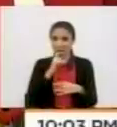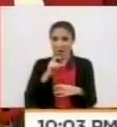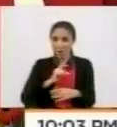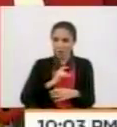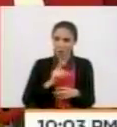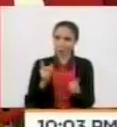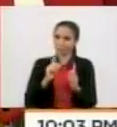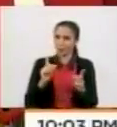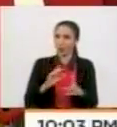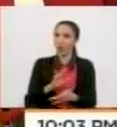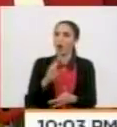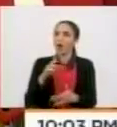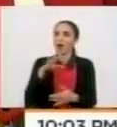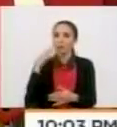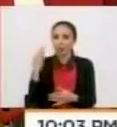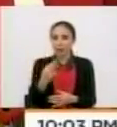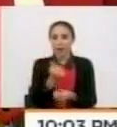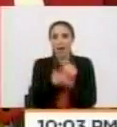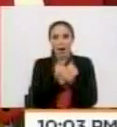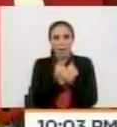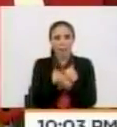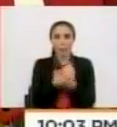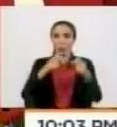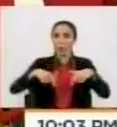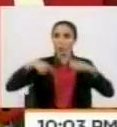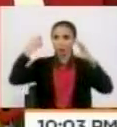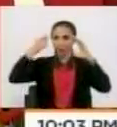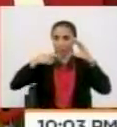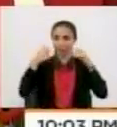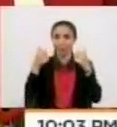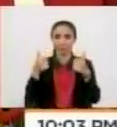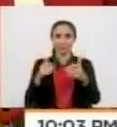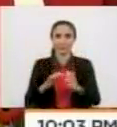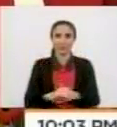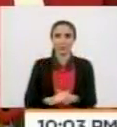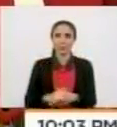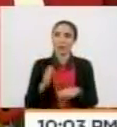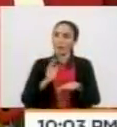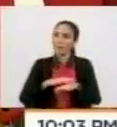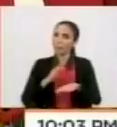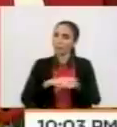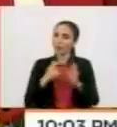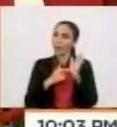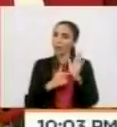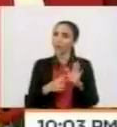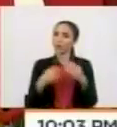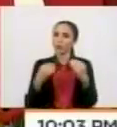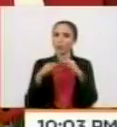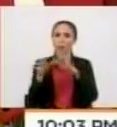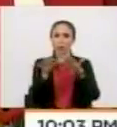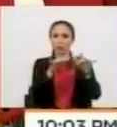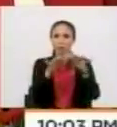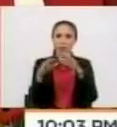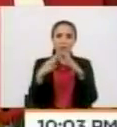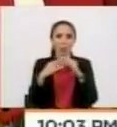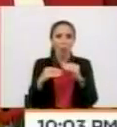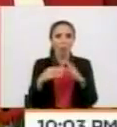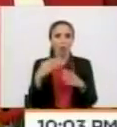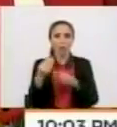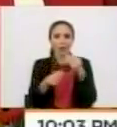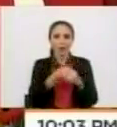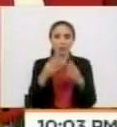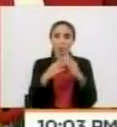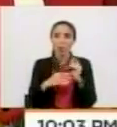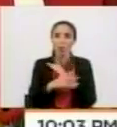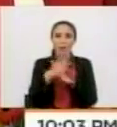verdad y el amor. Por eso es tan bueno este video, porque el video demuestra lo que es la manipulación de las operaciones de guerra